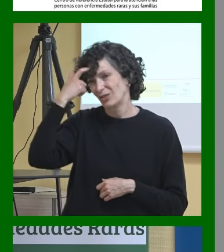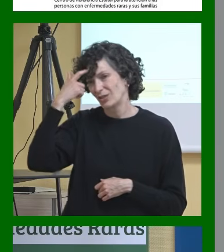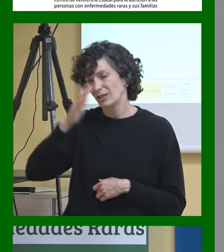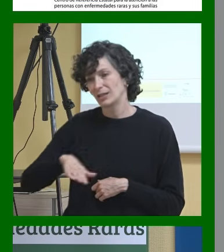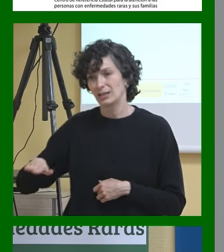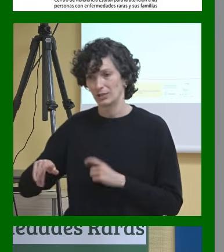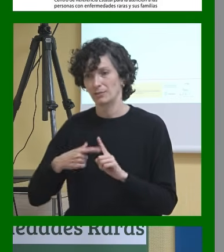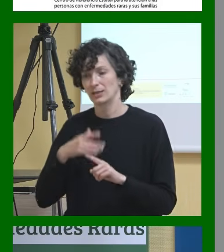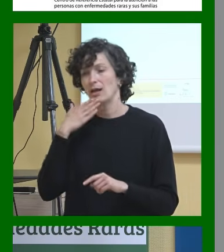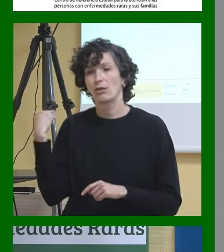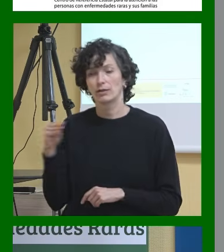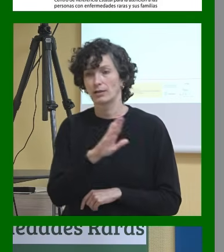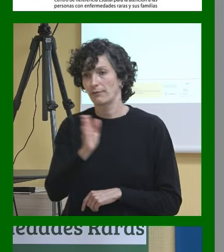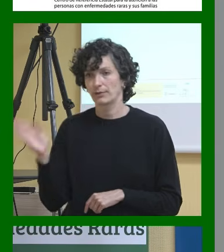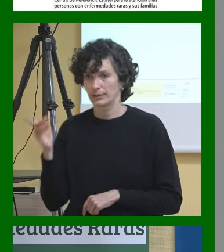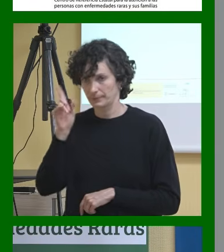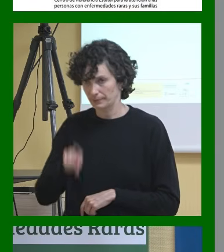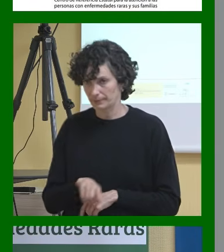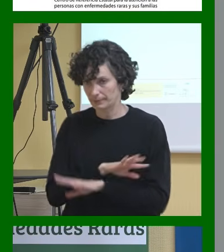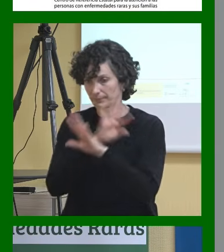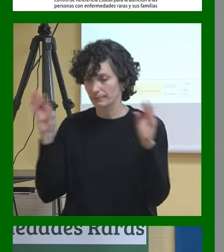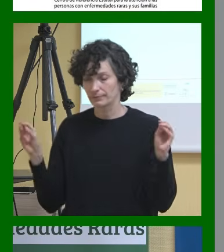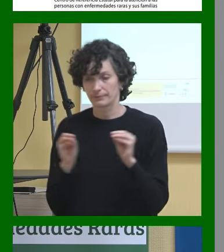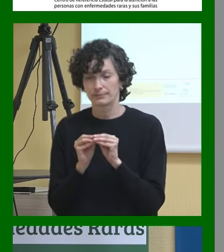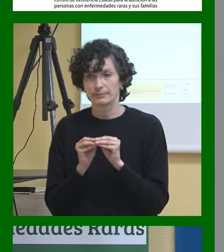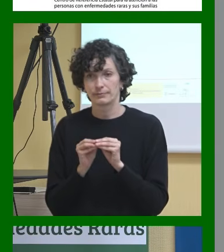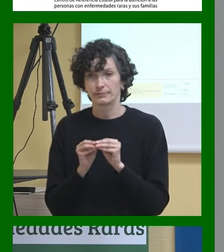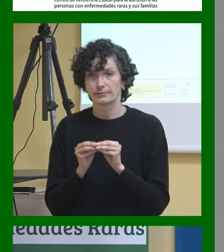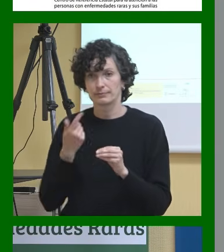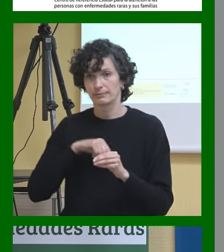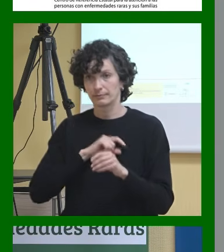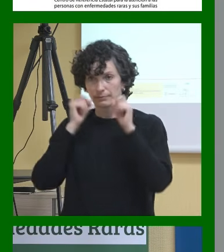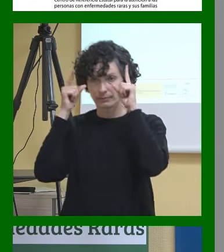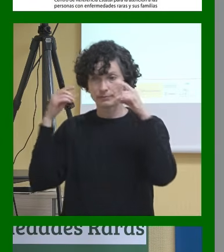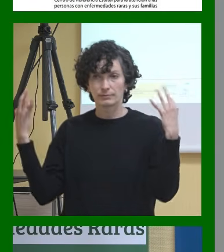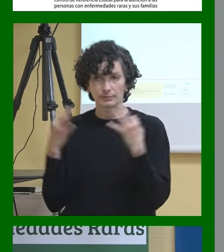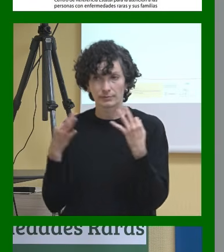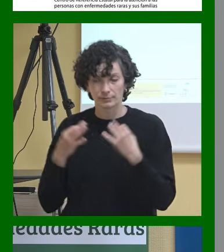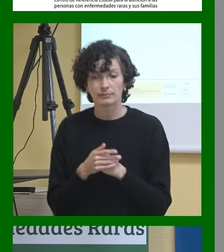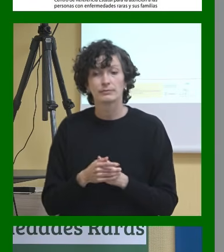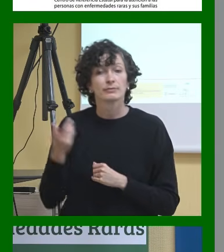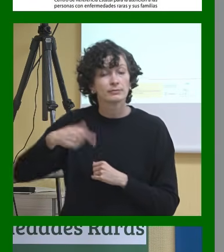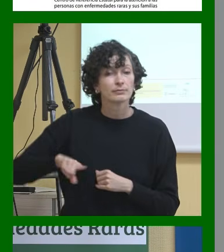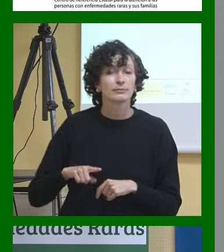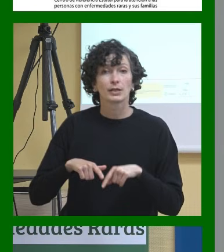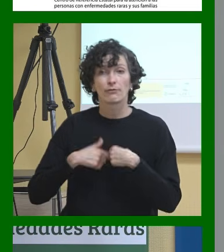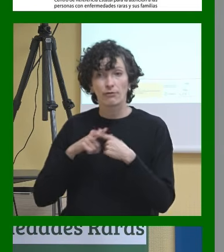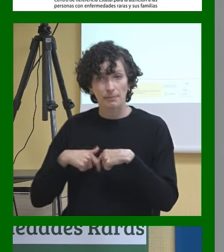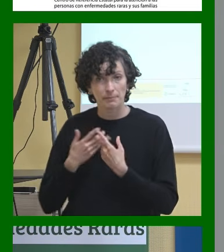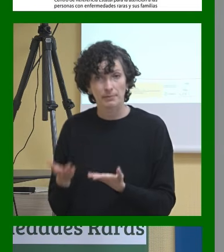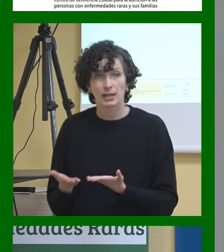los niños y adolescentes. En resumen, ¿qué es lo que vemos? Vemos que son familias en